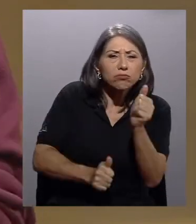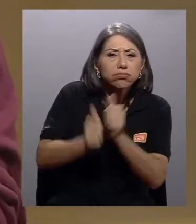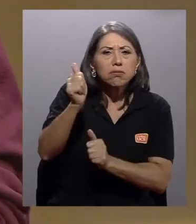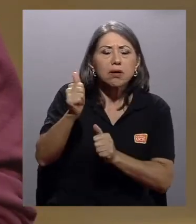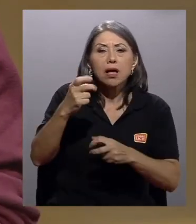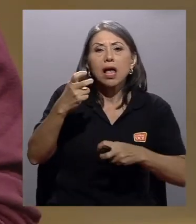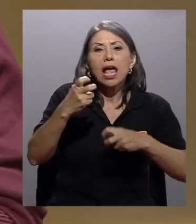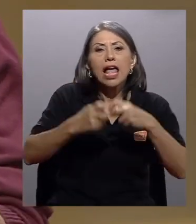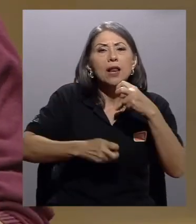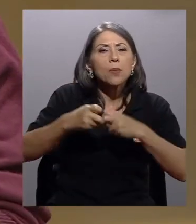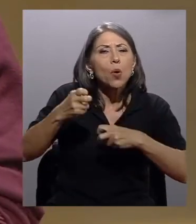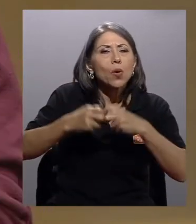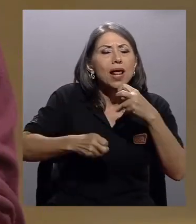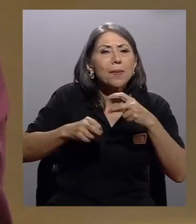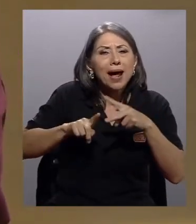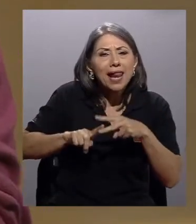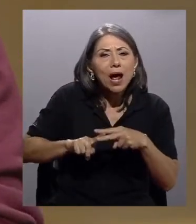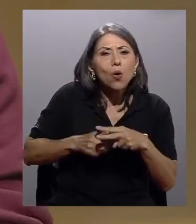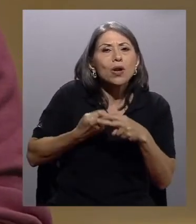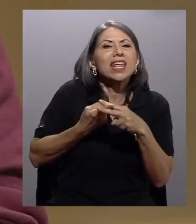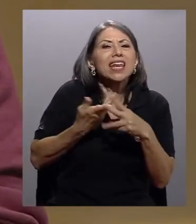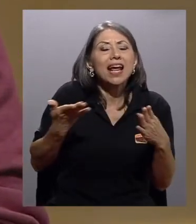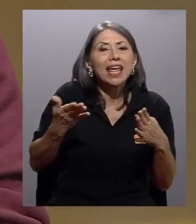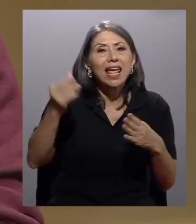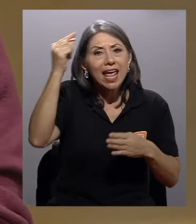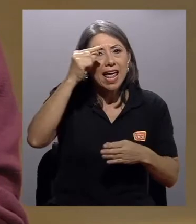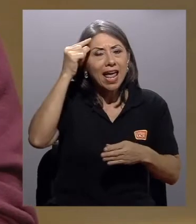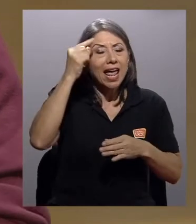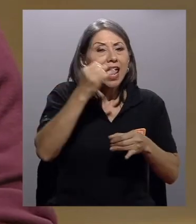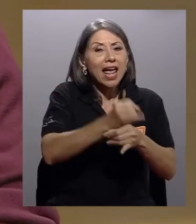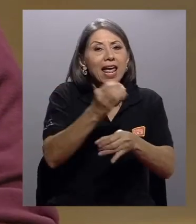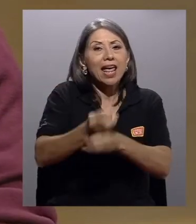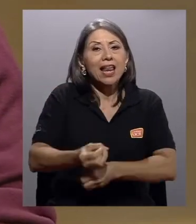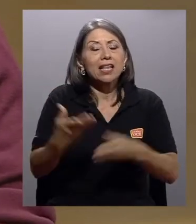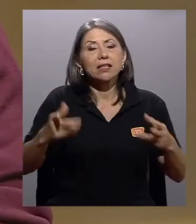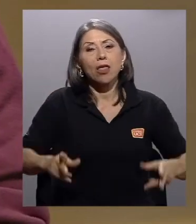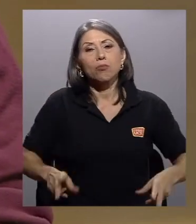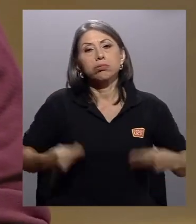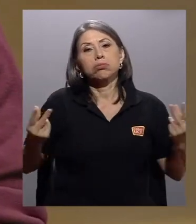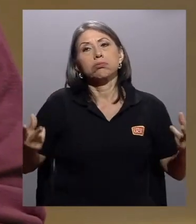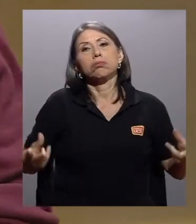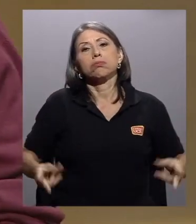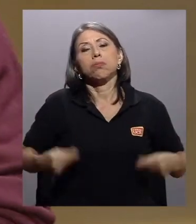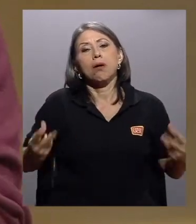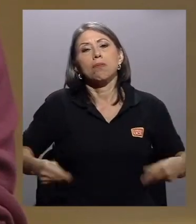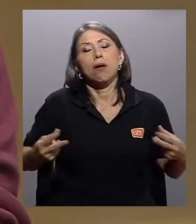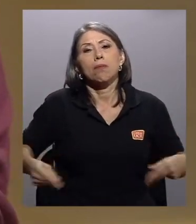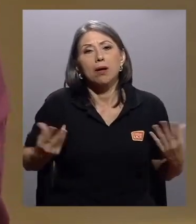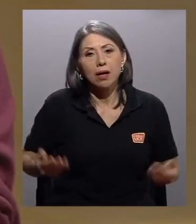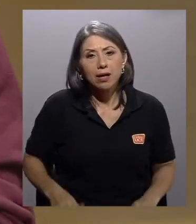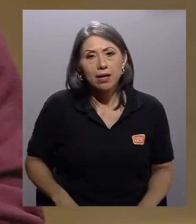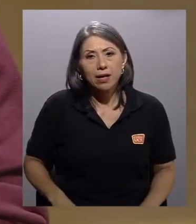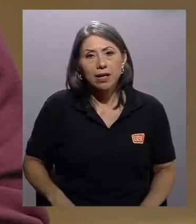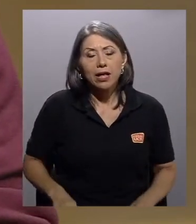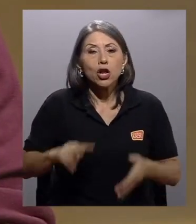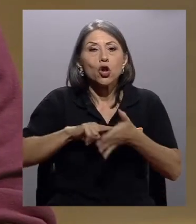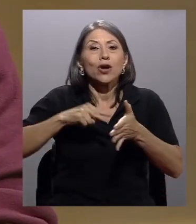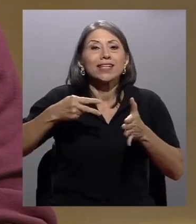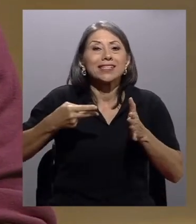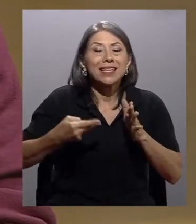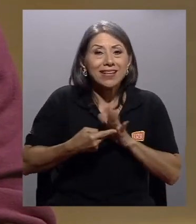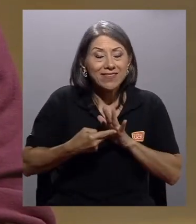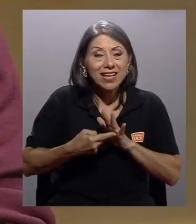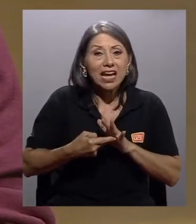la crisis la origina el gasto del Estado, el tamaño del Estado, el costo que el Estado le significa a